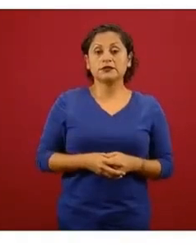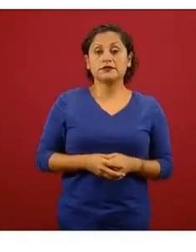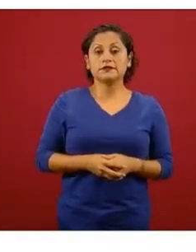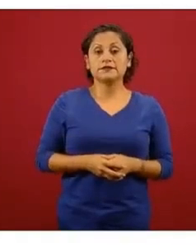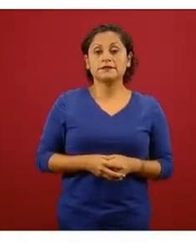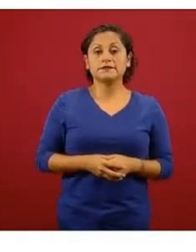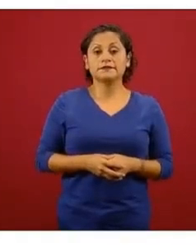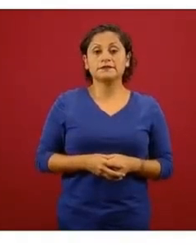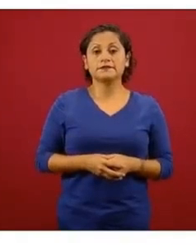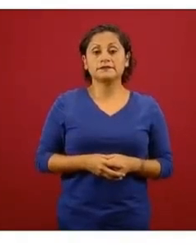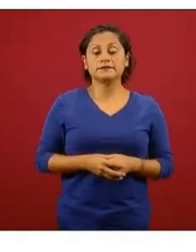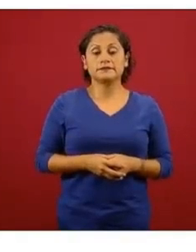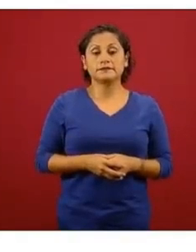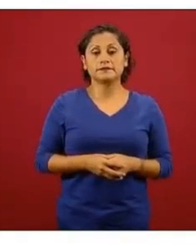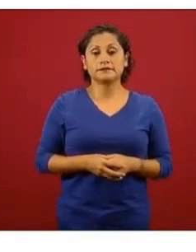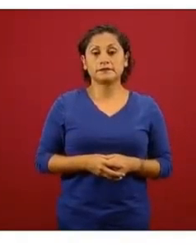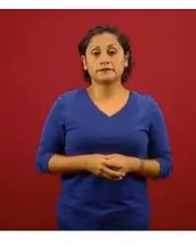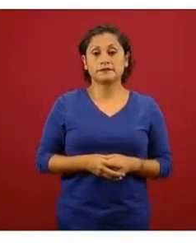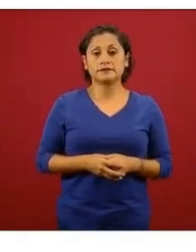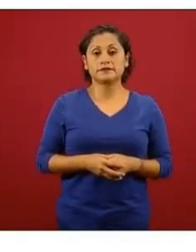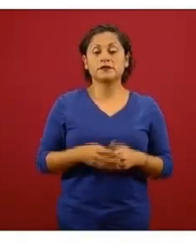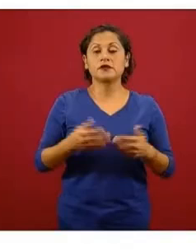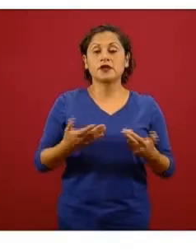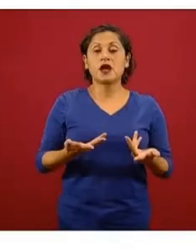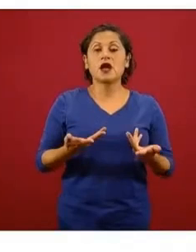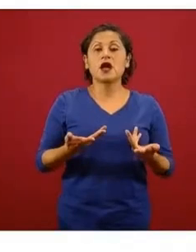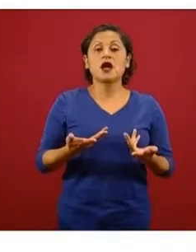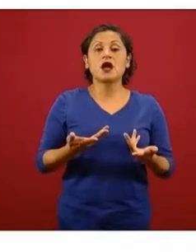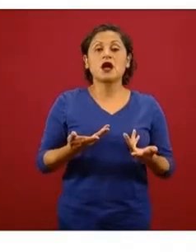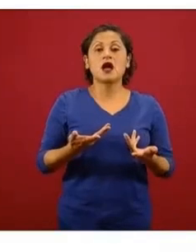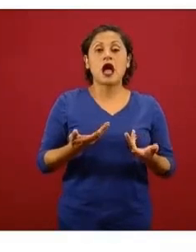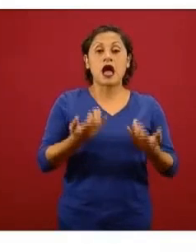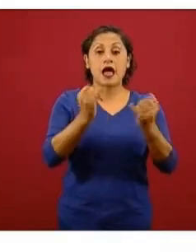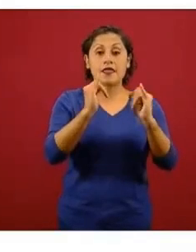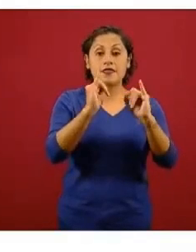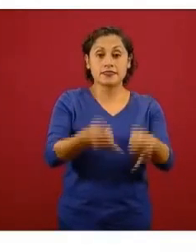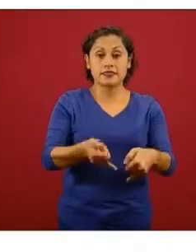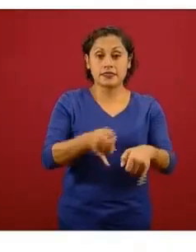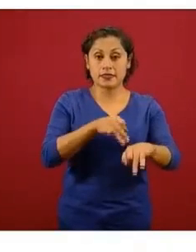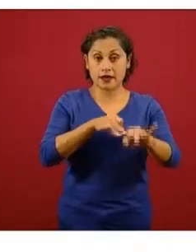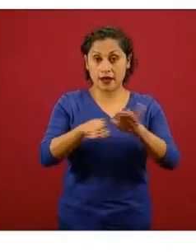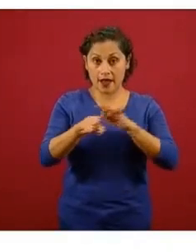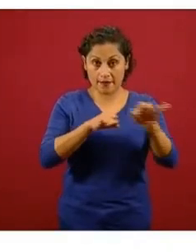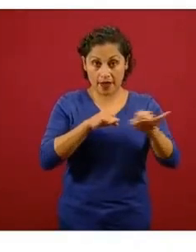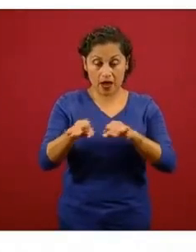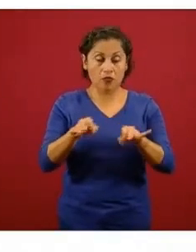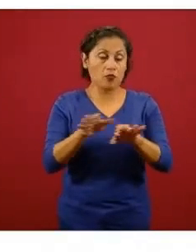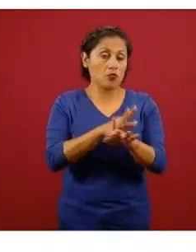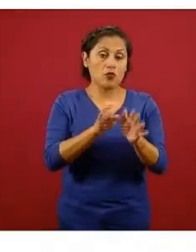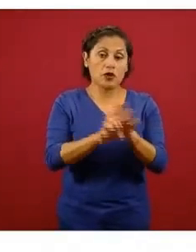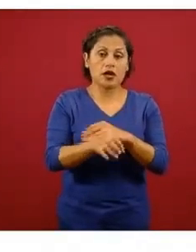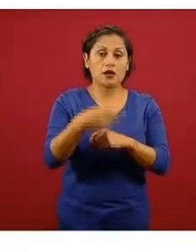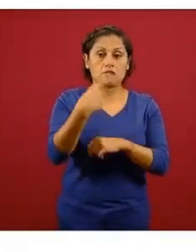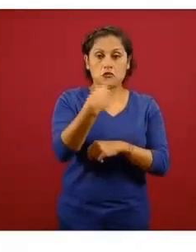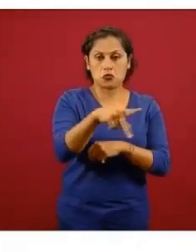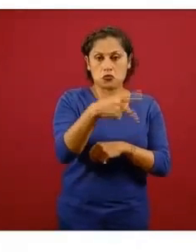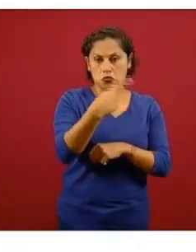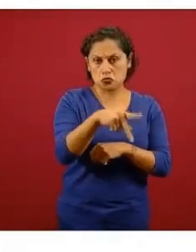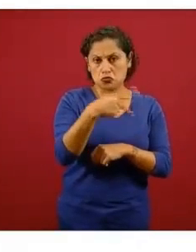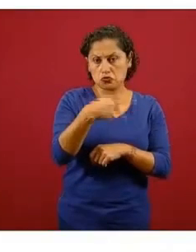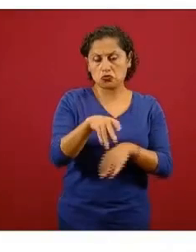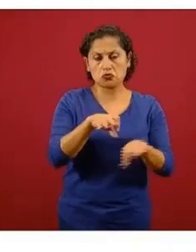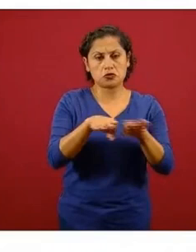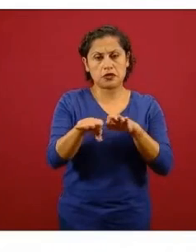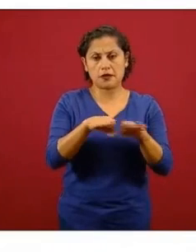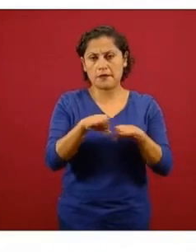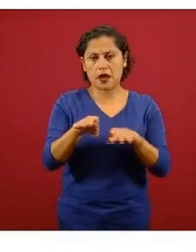a grupos de productores o de prestadores de servicios independientes que recibieron, eso es reciente, en